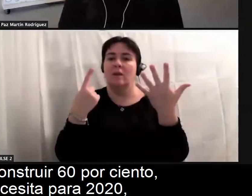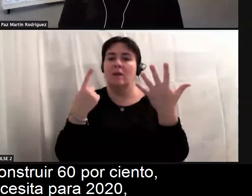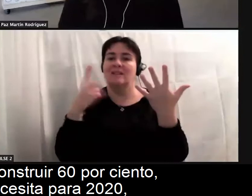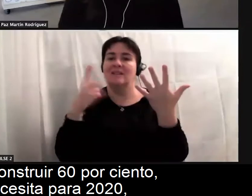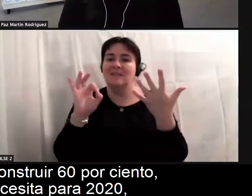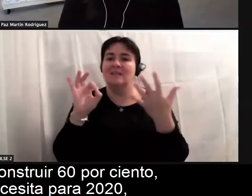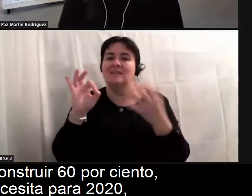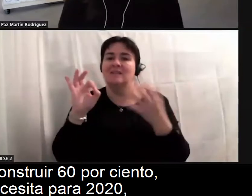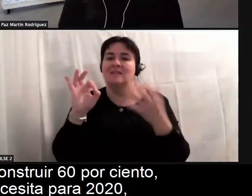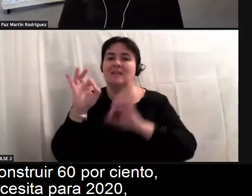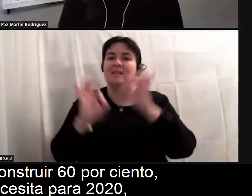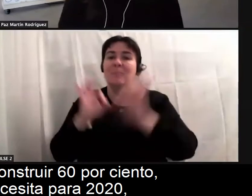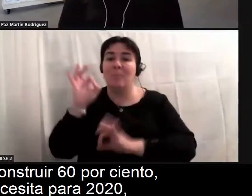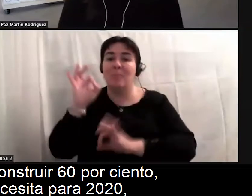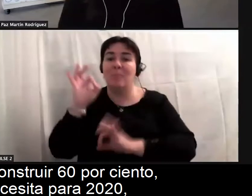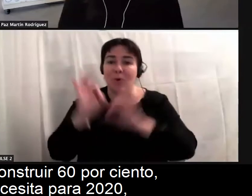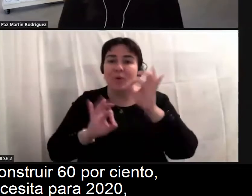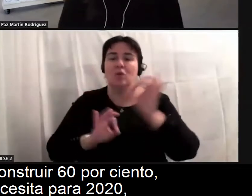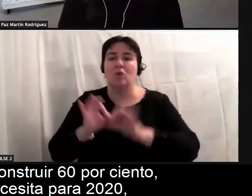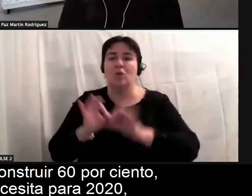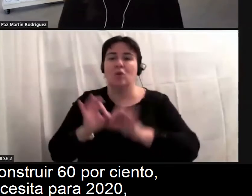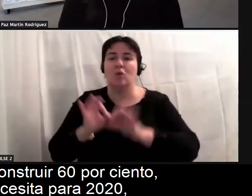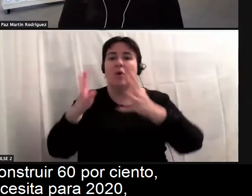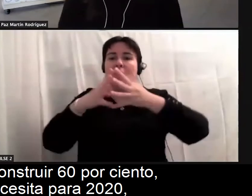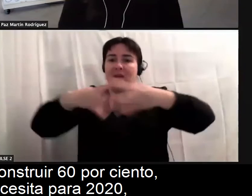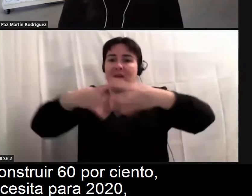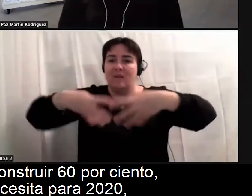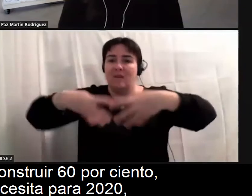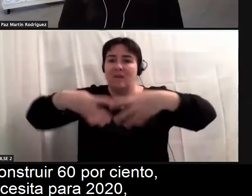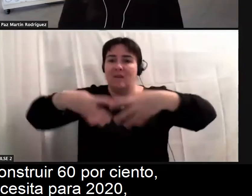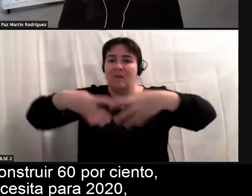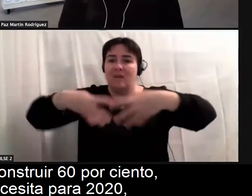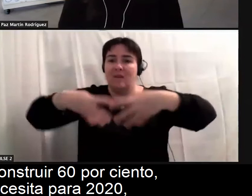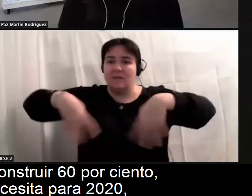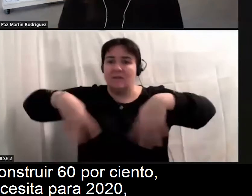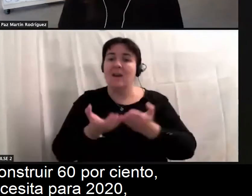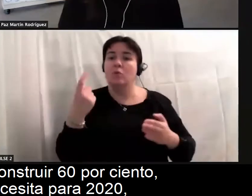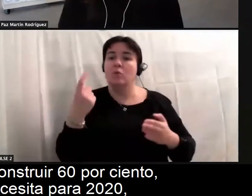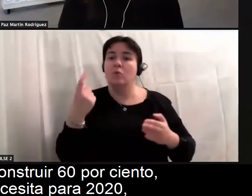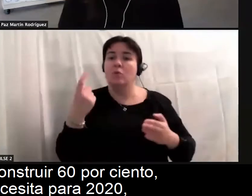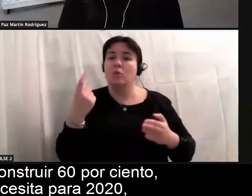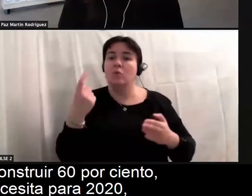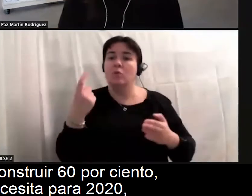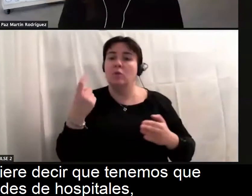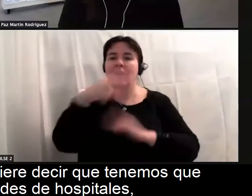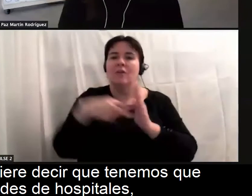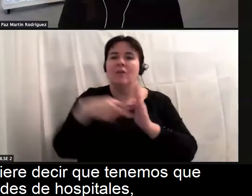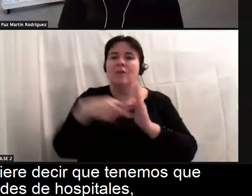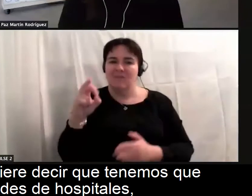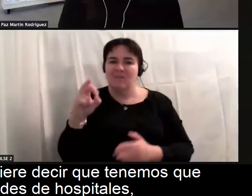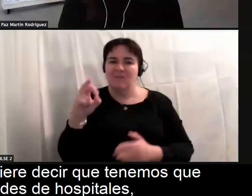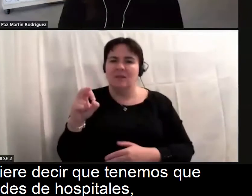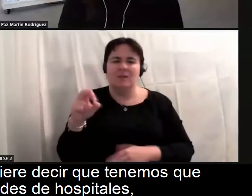de la infraestructura que el mundo necesita para el año 2020. Entonces,